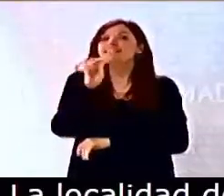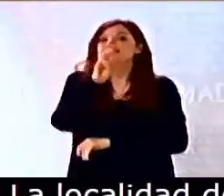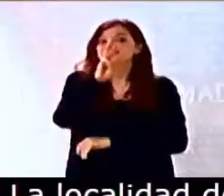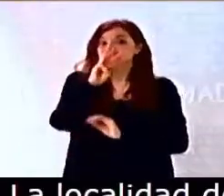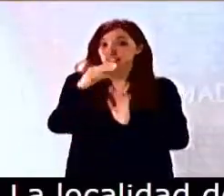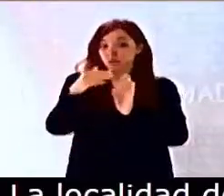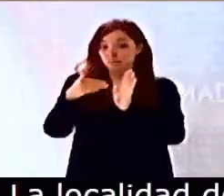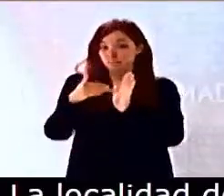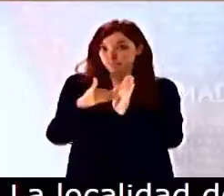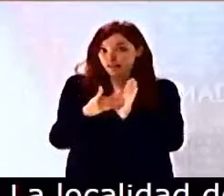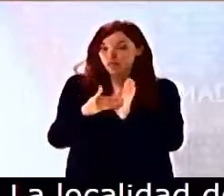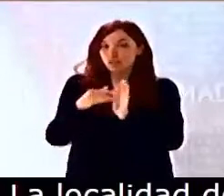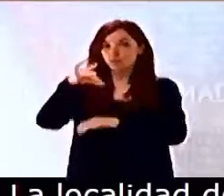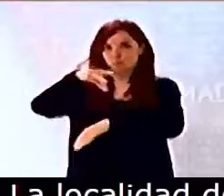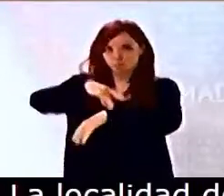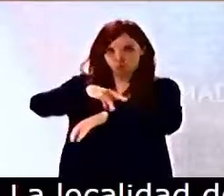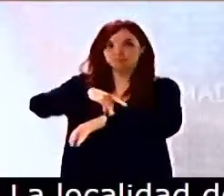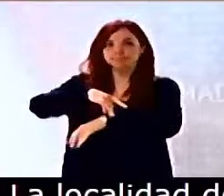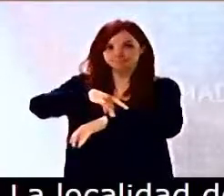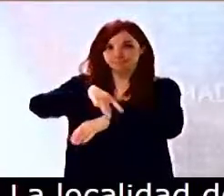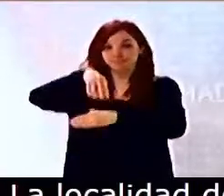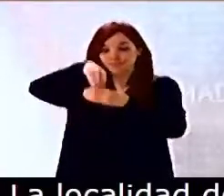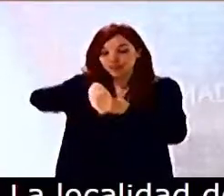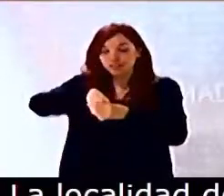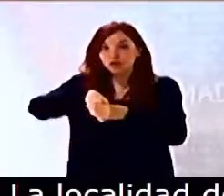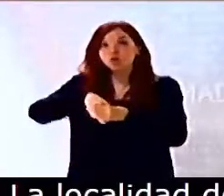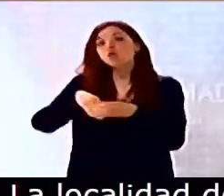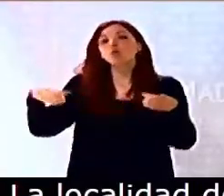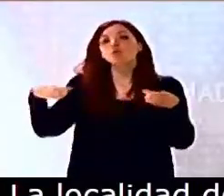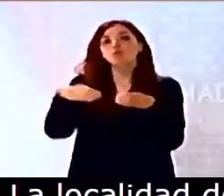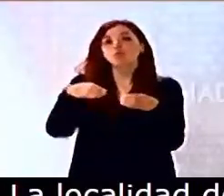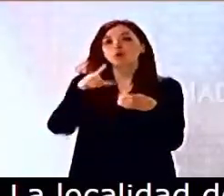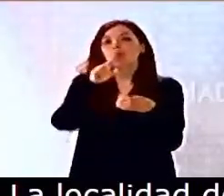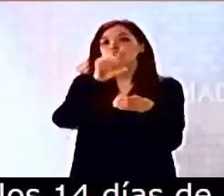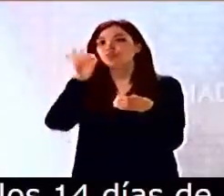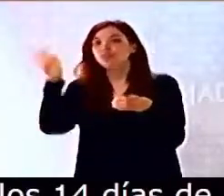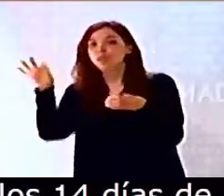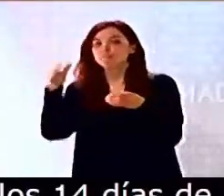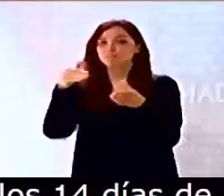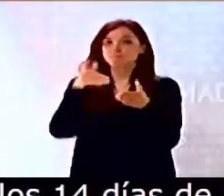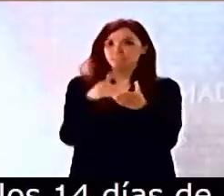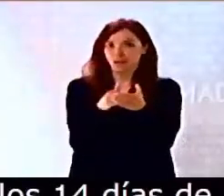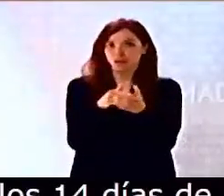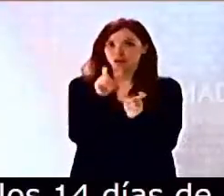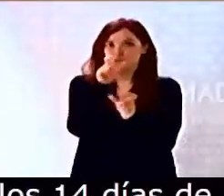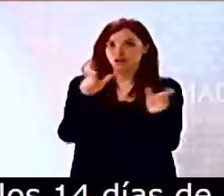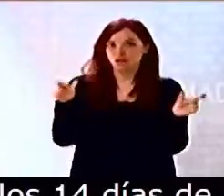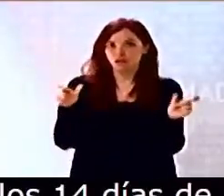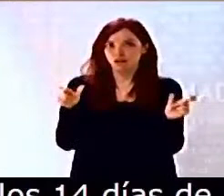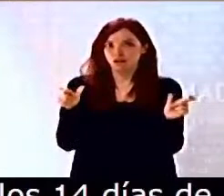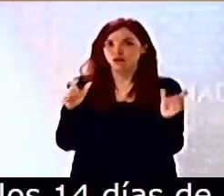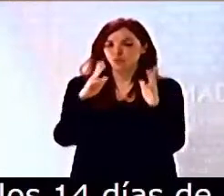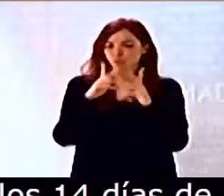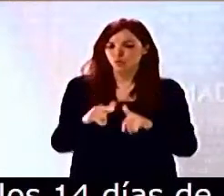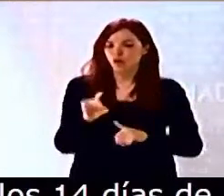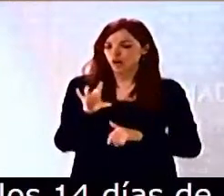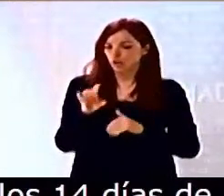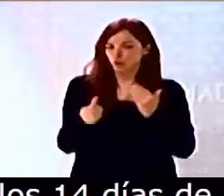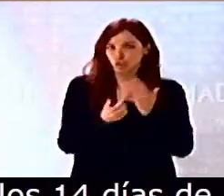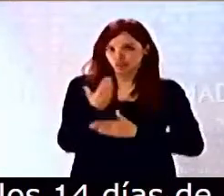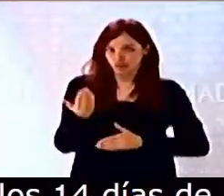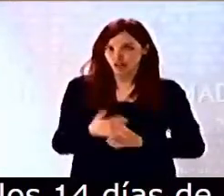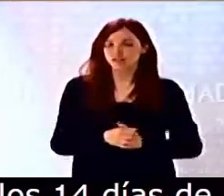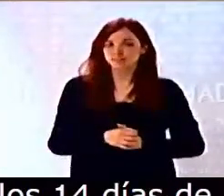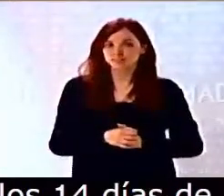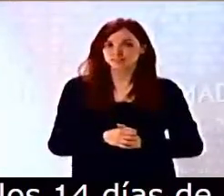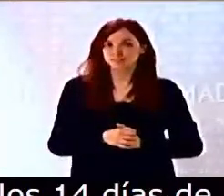3.000 casos por cada 100.000 habitantes. 3.000 casos por cada 100.000 habitantes, he dicho bien, y a